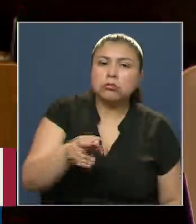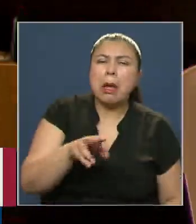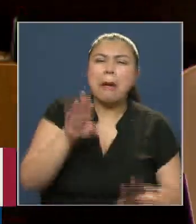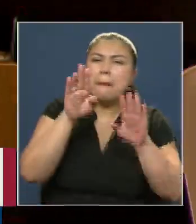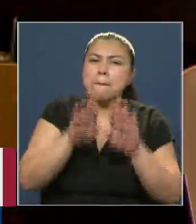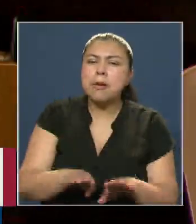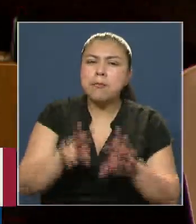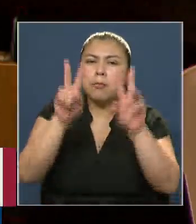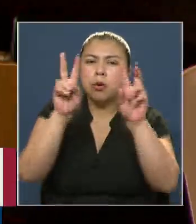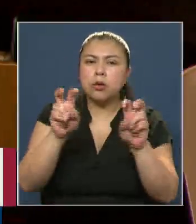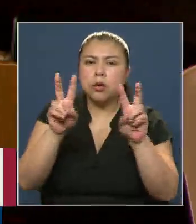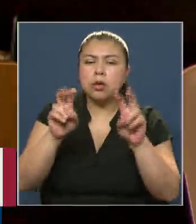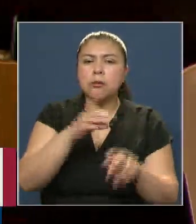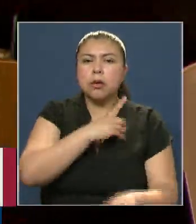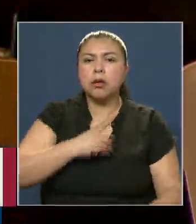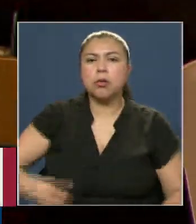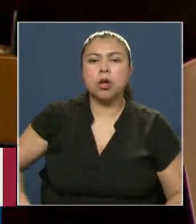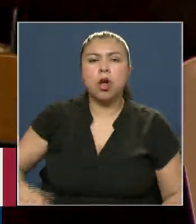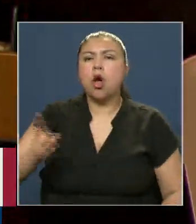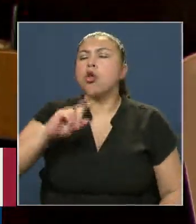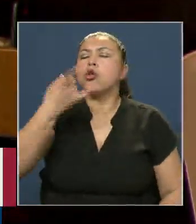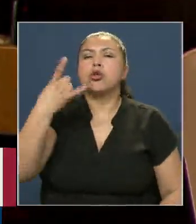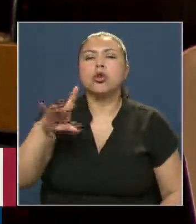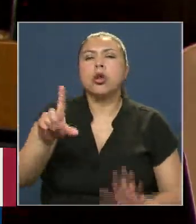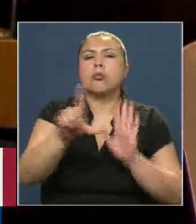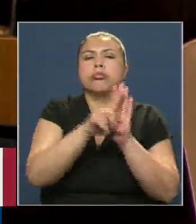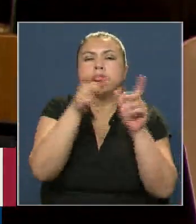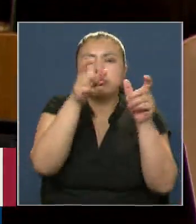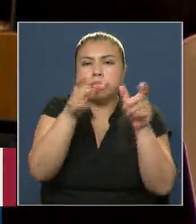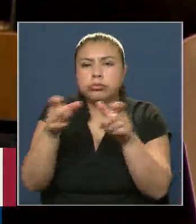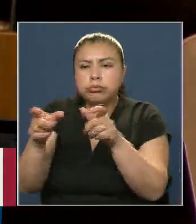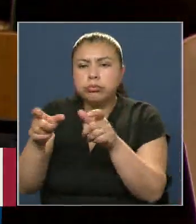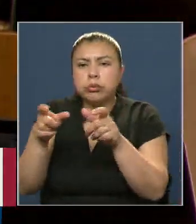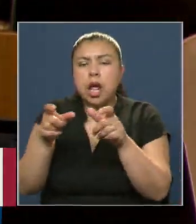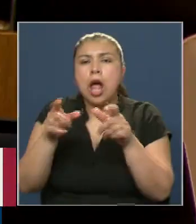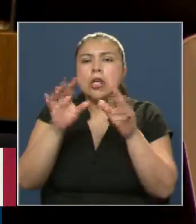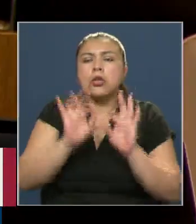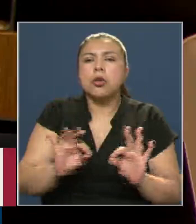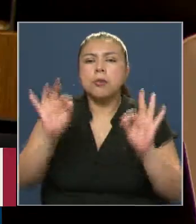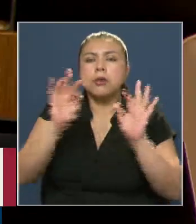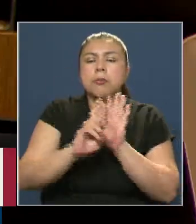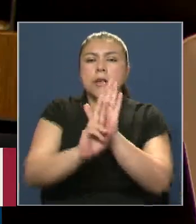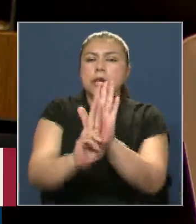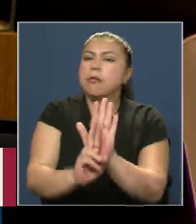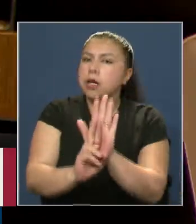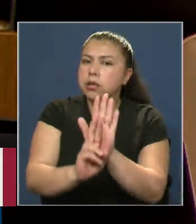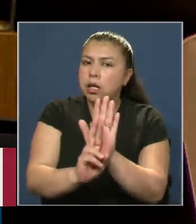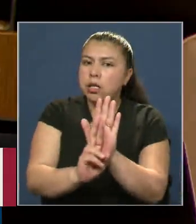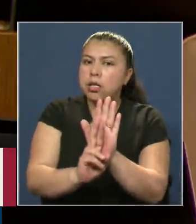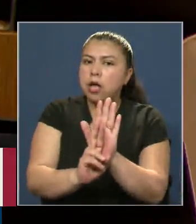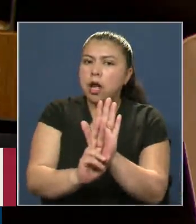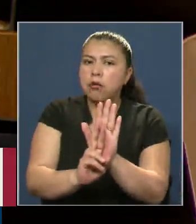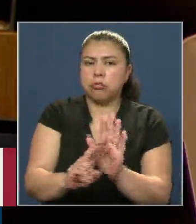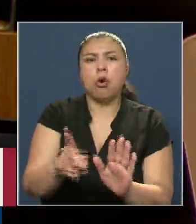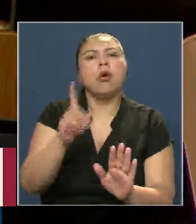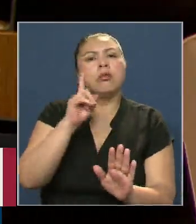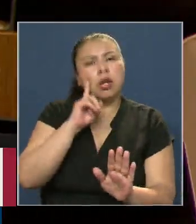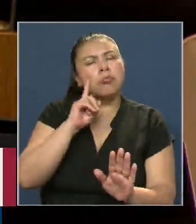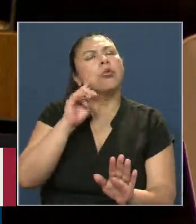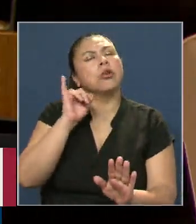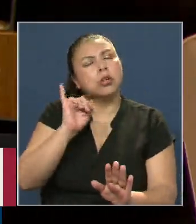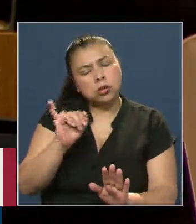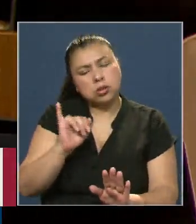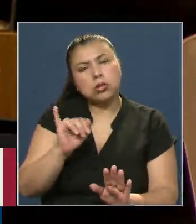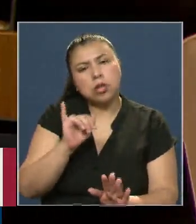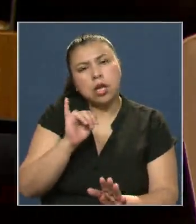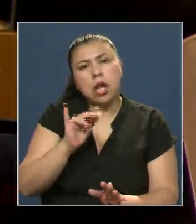tema. Los diputados no solo legislamos, fiscalizamos, sino que particularmente representamos. Y tenemos que hacer sentir lo